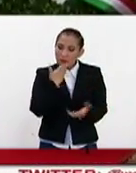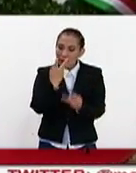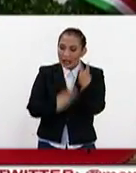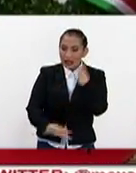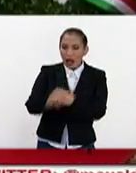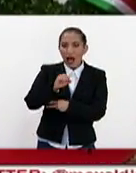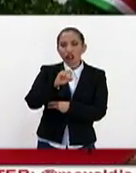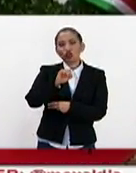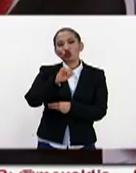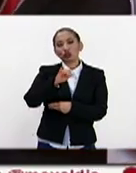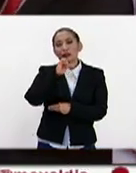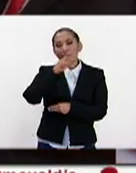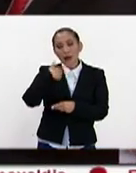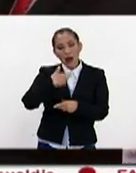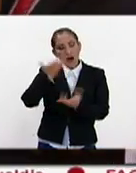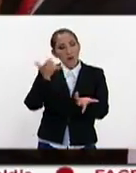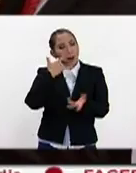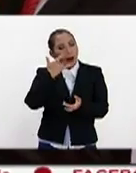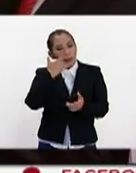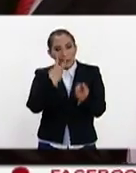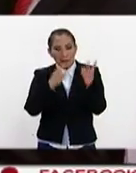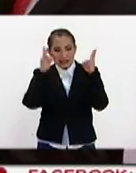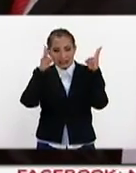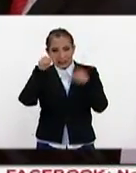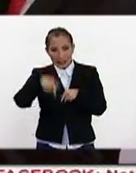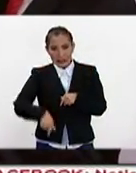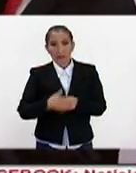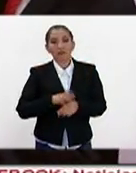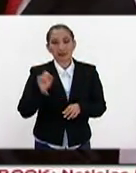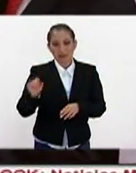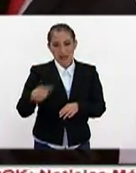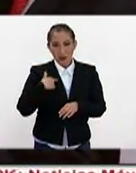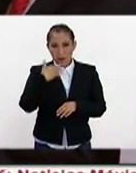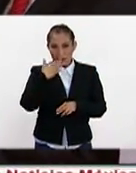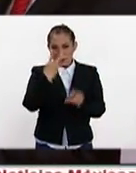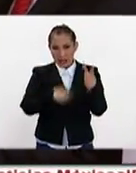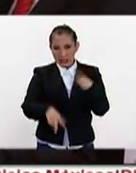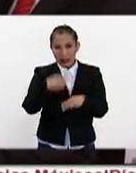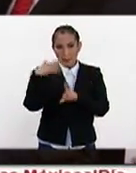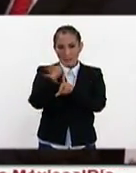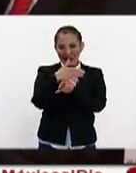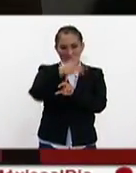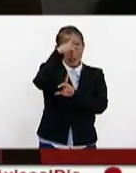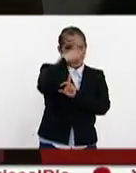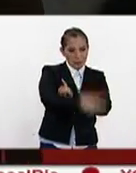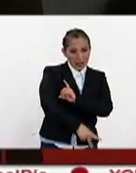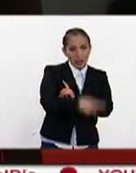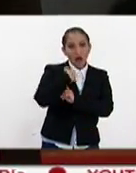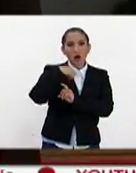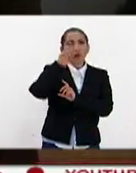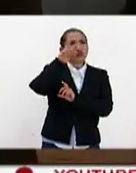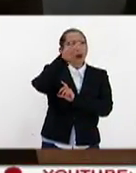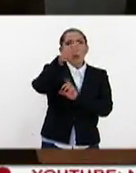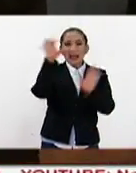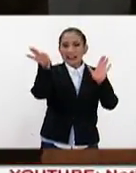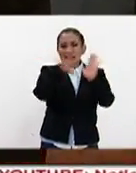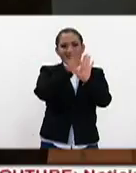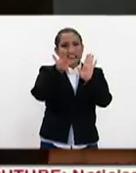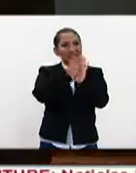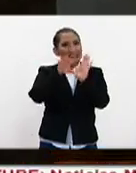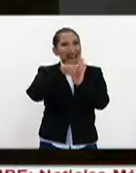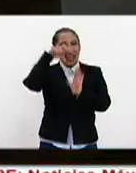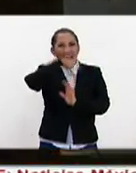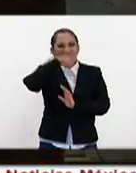Asunción y la distinción de huésped ilustre. Por cierto, en la ceremonia de bienvenida, las banderas mexicanas no tenían el escudo